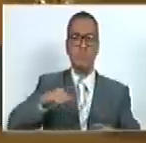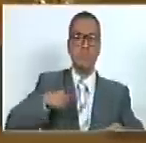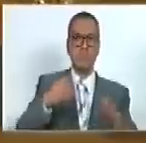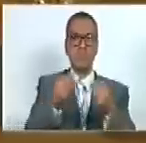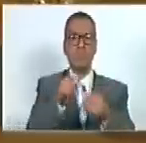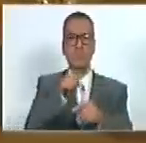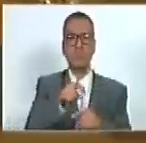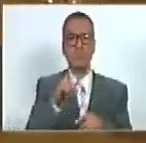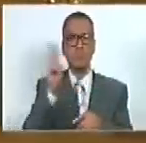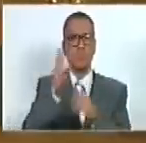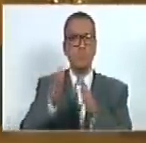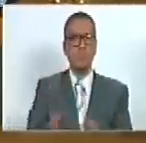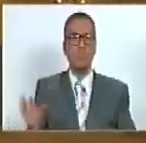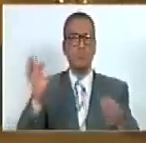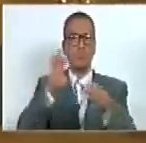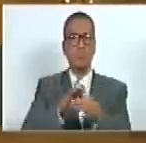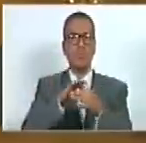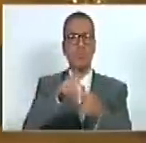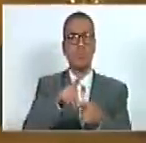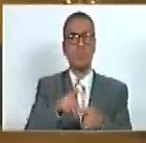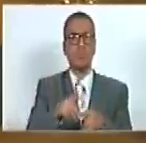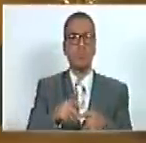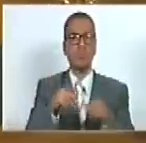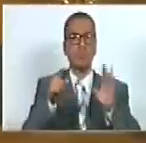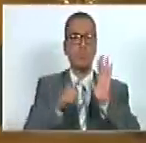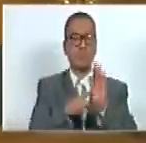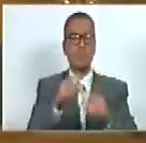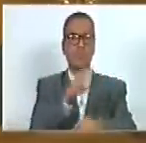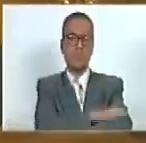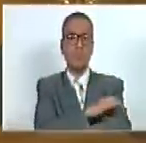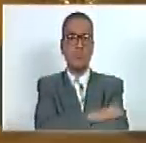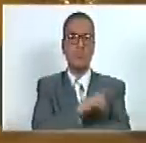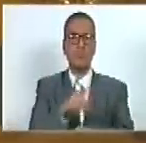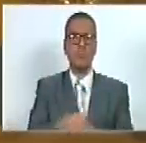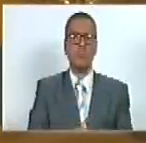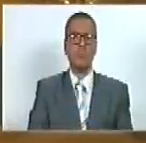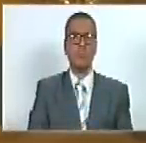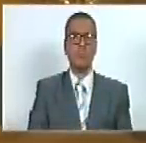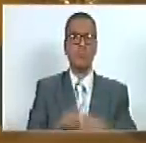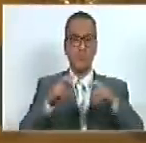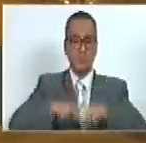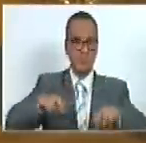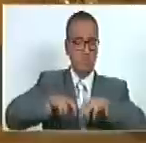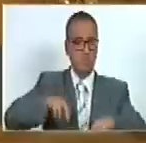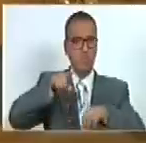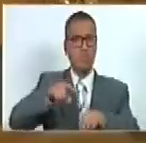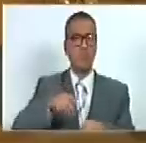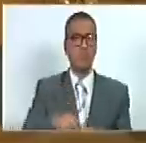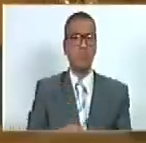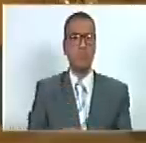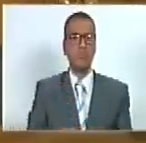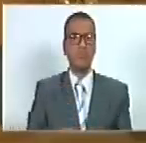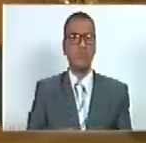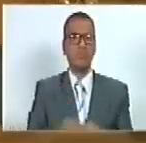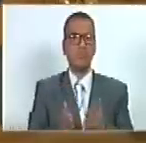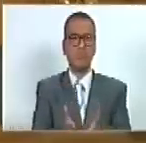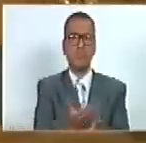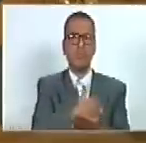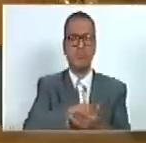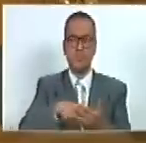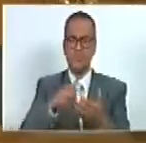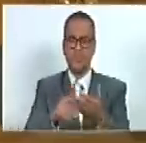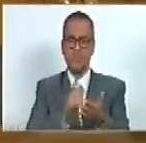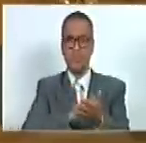muchos venezolanos vinculados a sectores radicales de la oposición. Investigaciones que están recogidas en